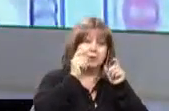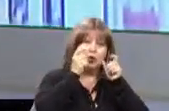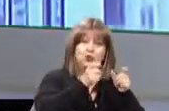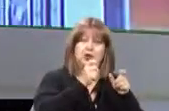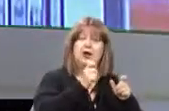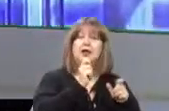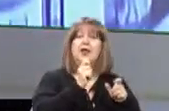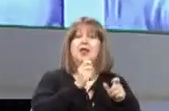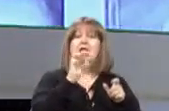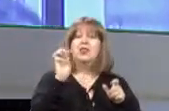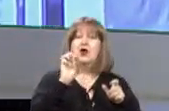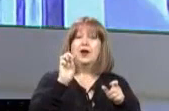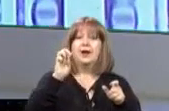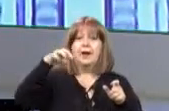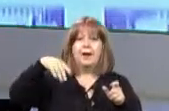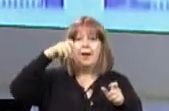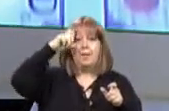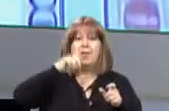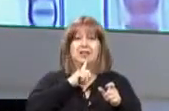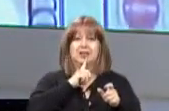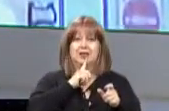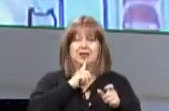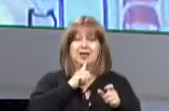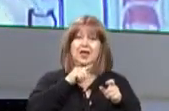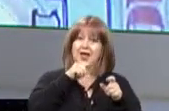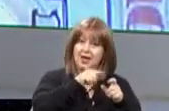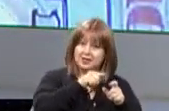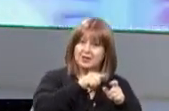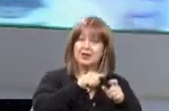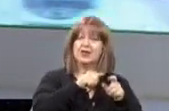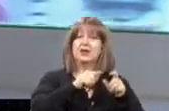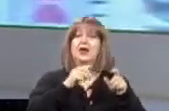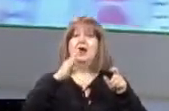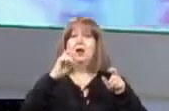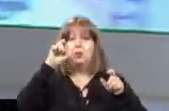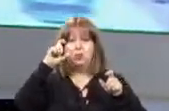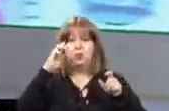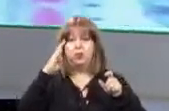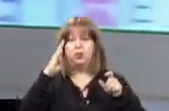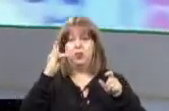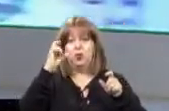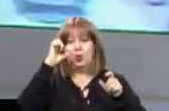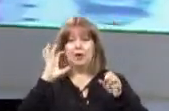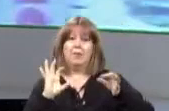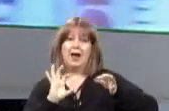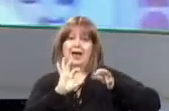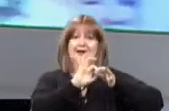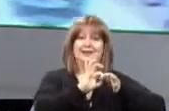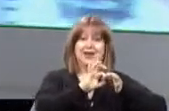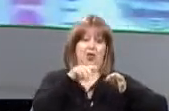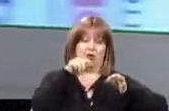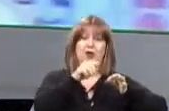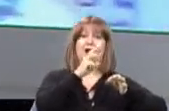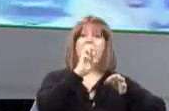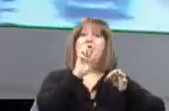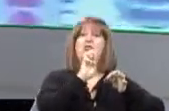en todos los diarios. No hace falta saber hacer una operación de dólar bolsa, sino saber, digamos, cómo van esos valores para saber cómo va a ir el dólar. De esa